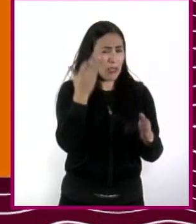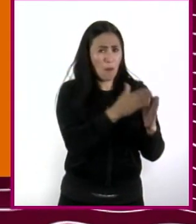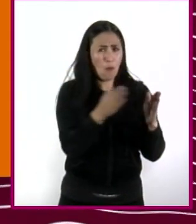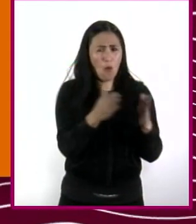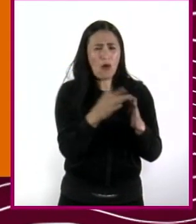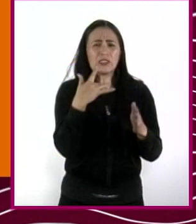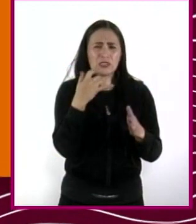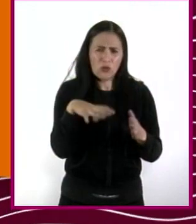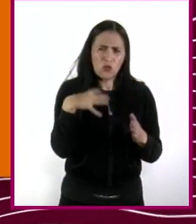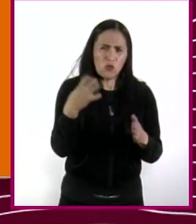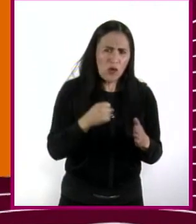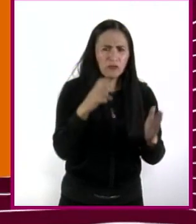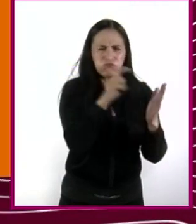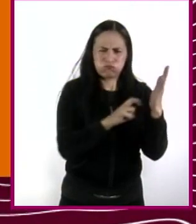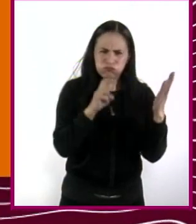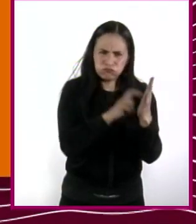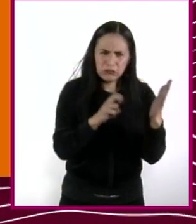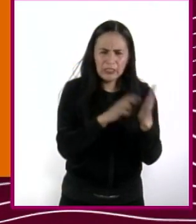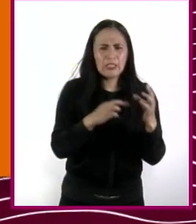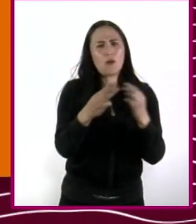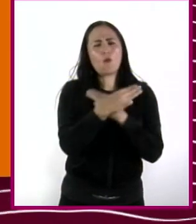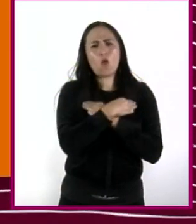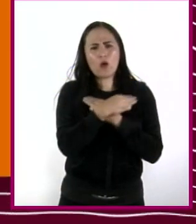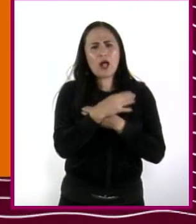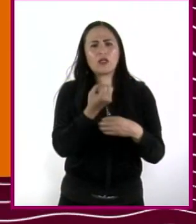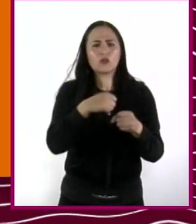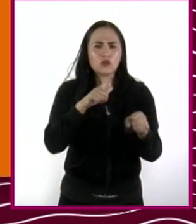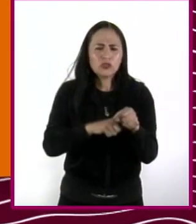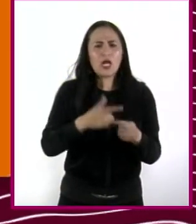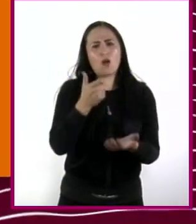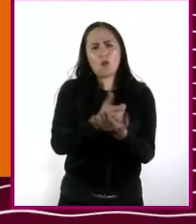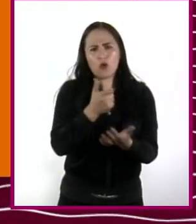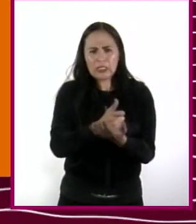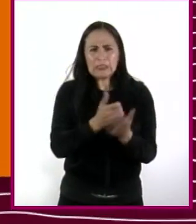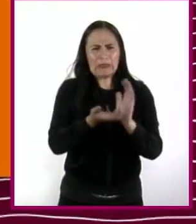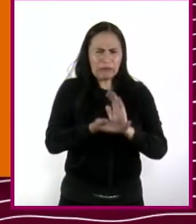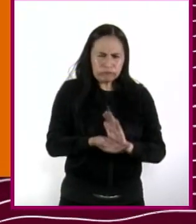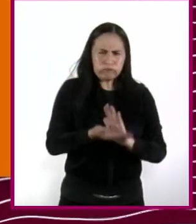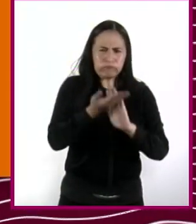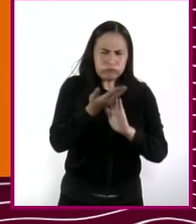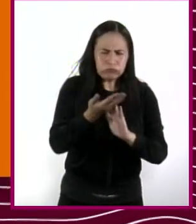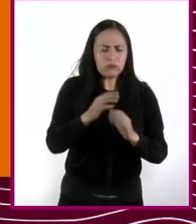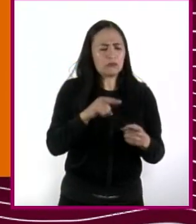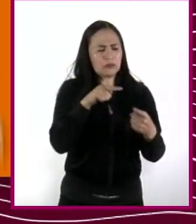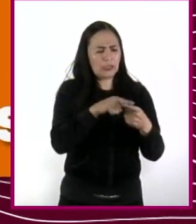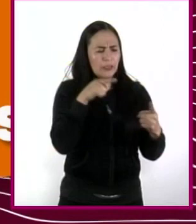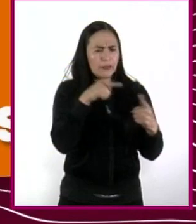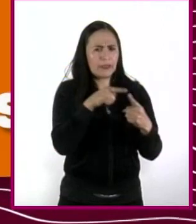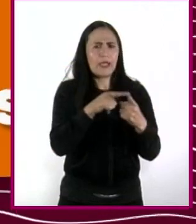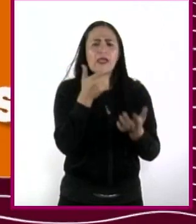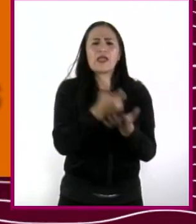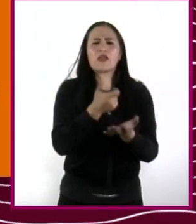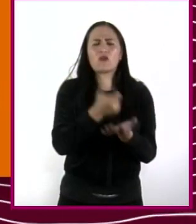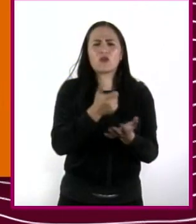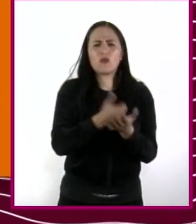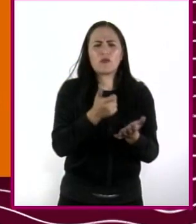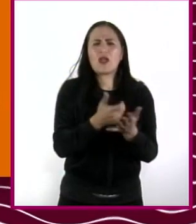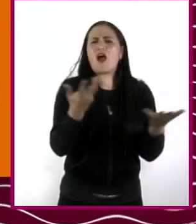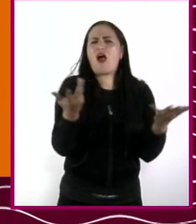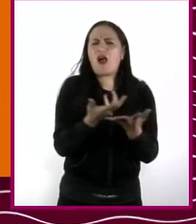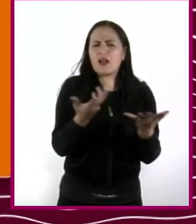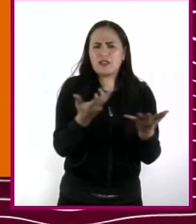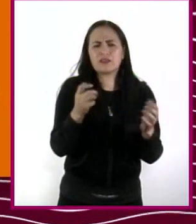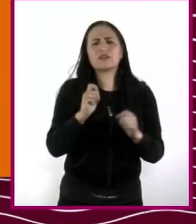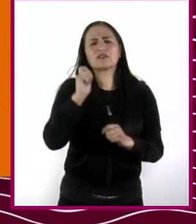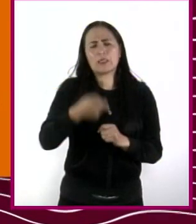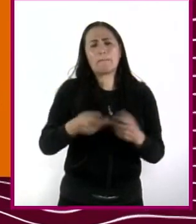reconstrucción moral, social y política. En el ámbito económico, se apostó por incrementar los ingresos